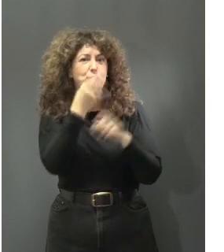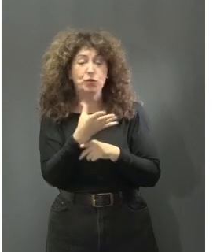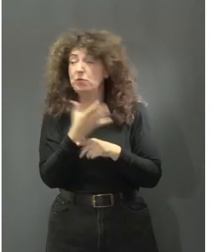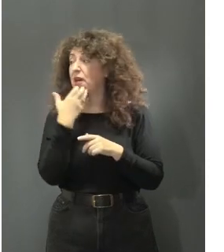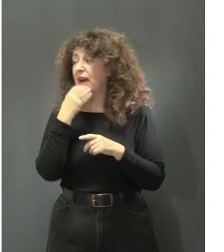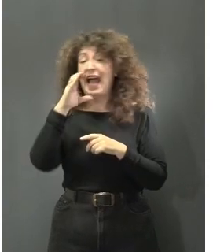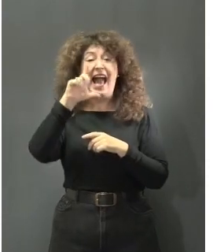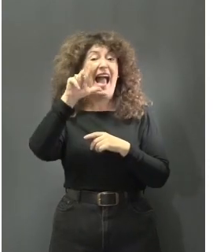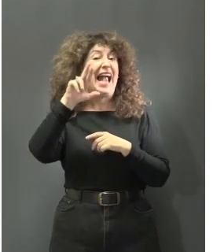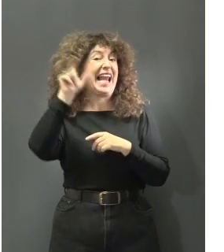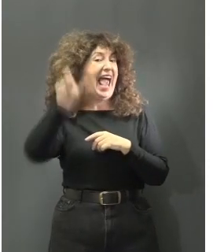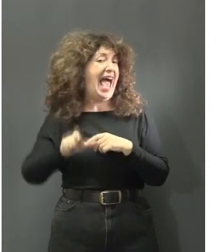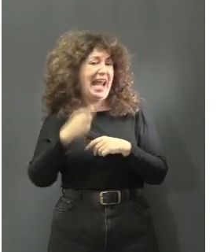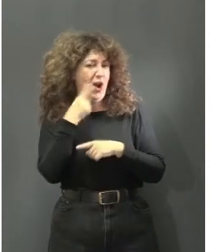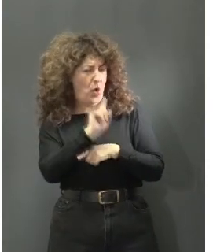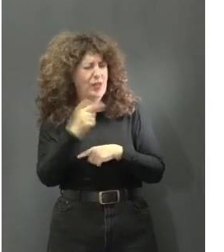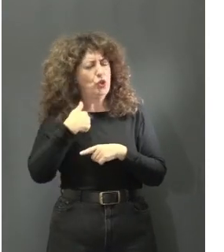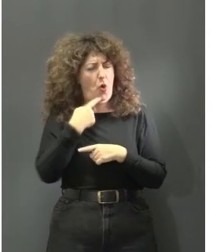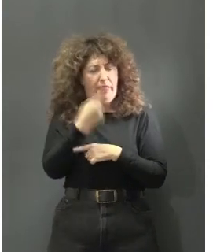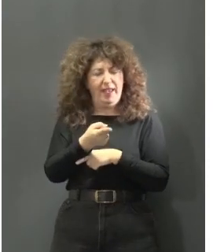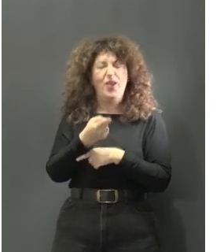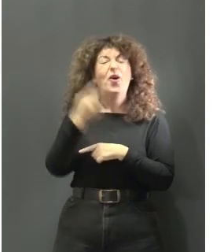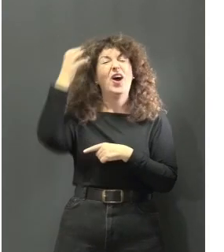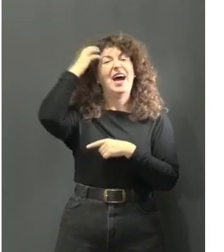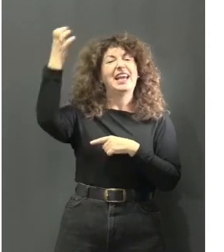aquí, que es el Real Decreto